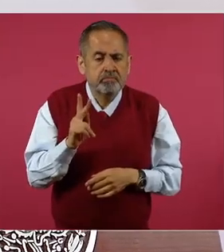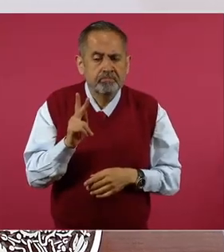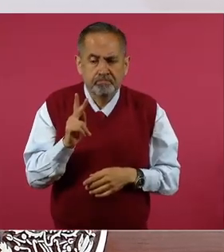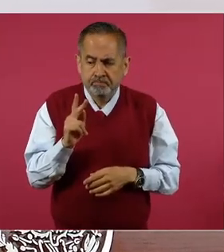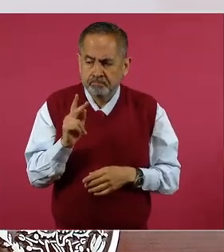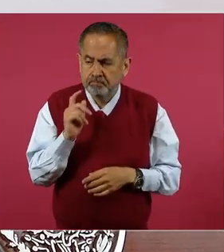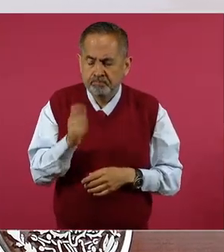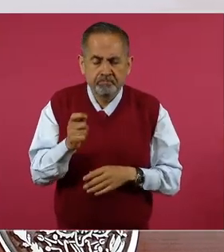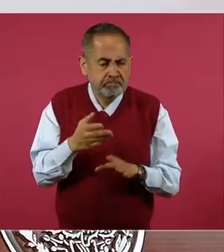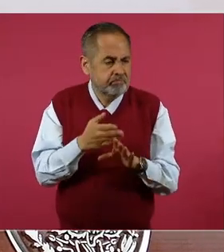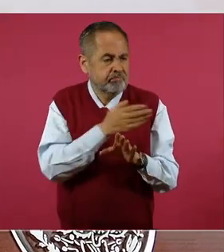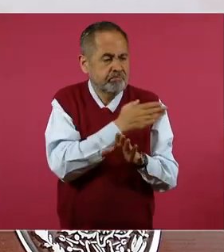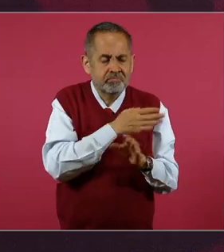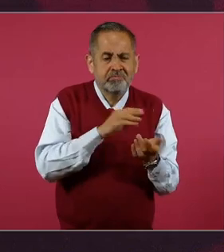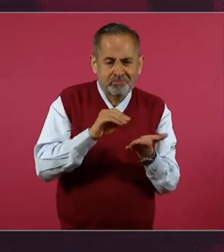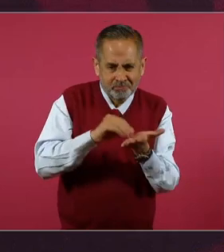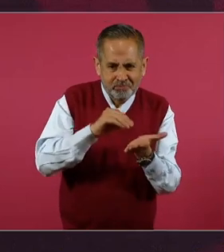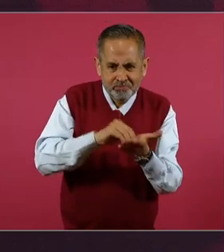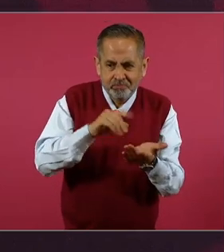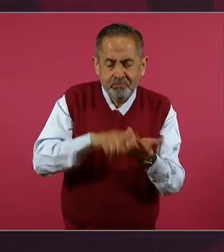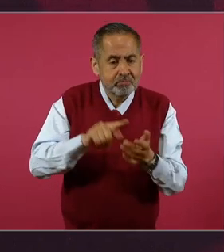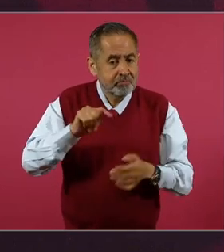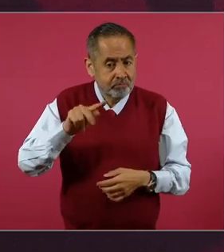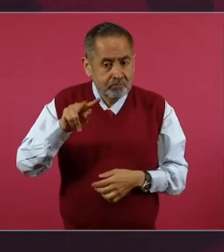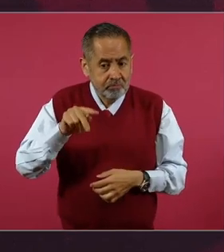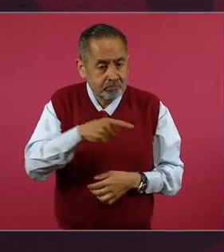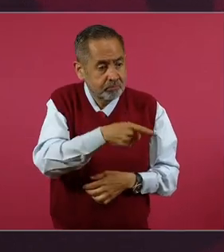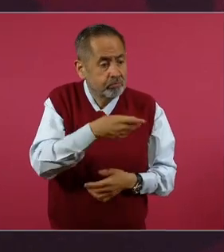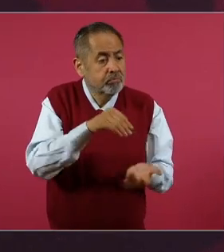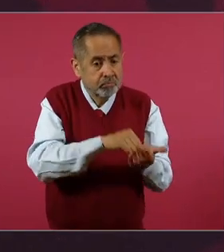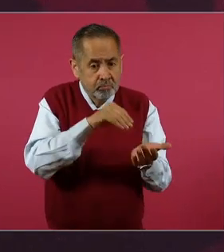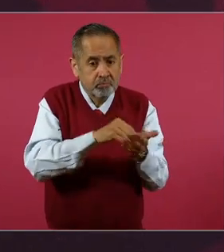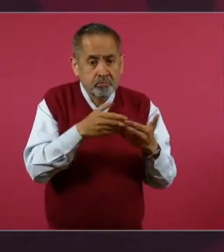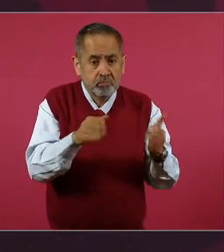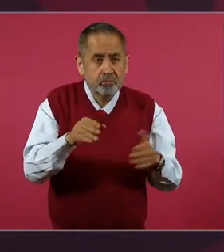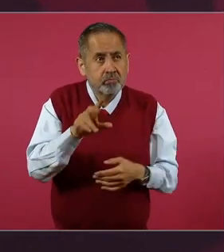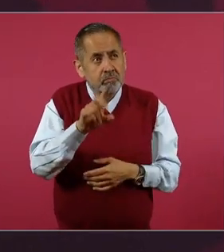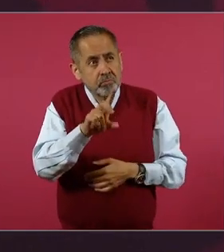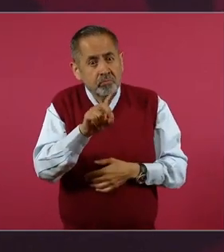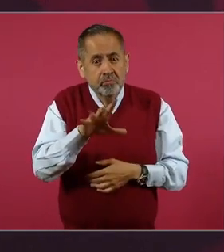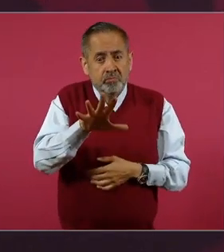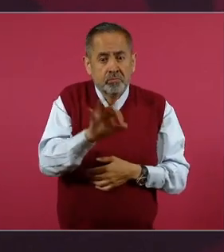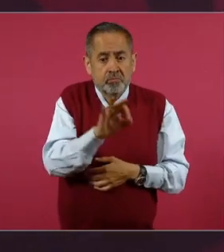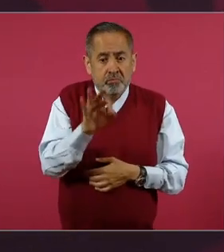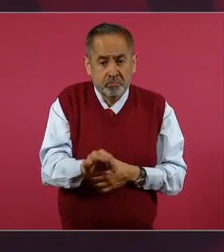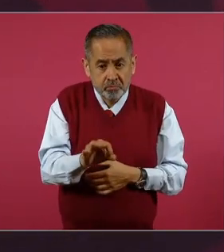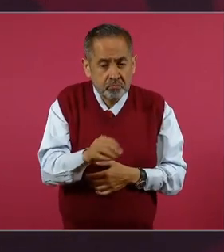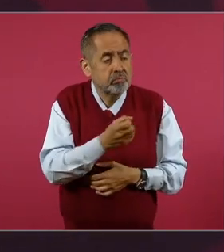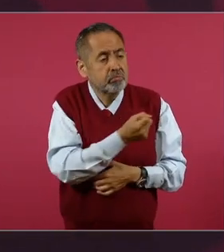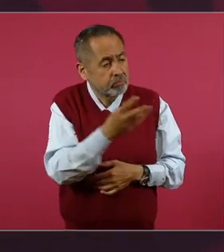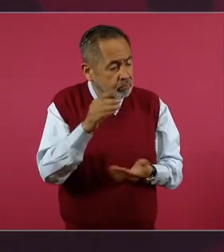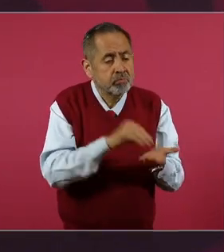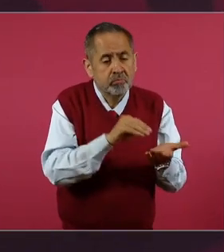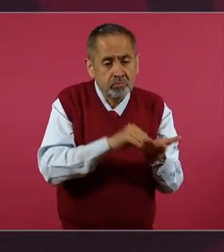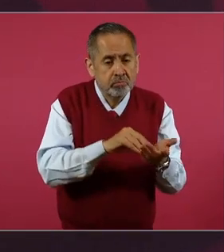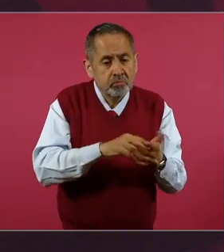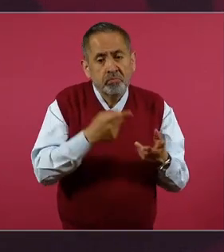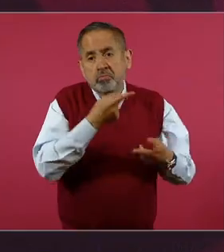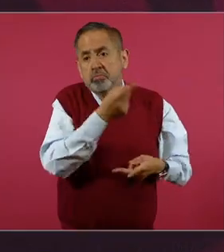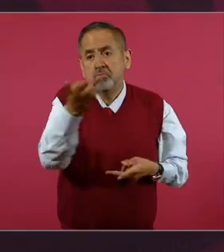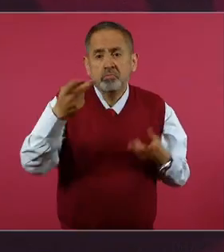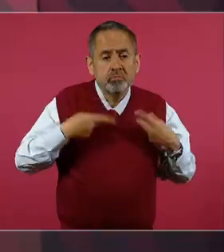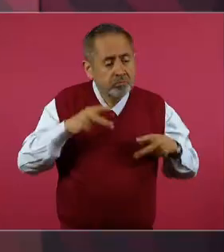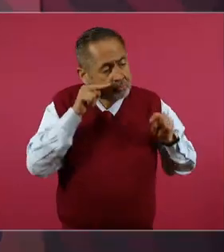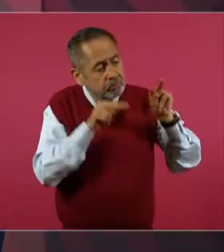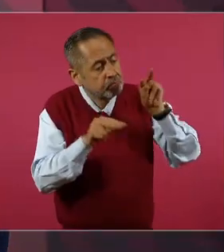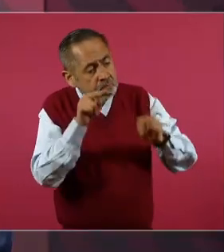tiempos todavía la televisión abierta aparecía con 30-35% de la